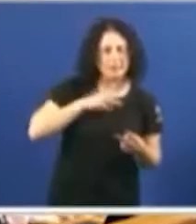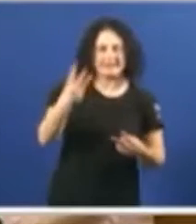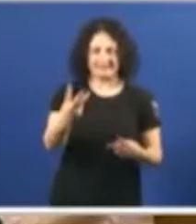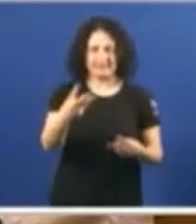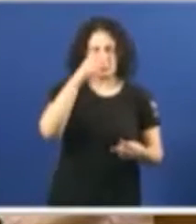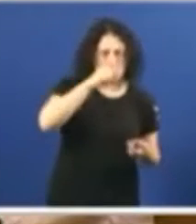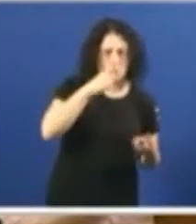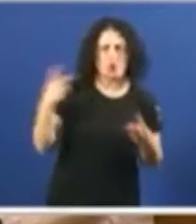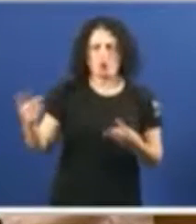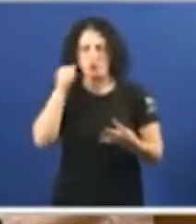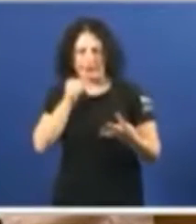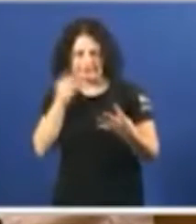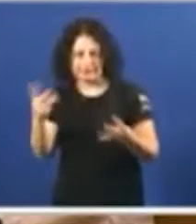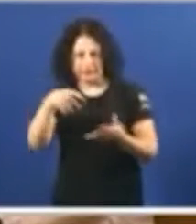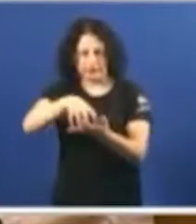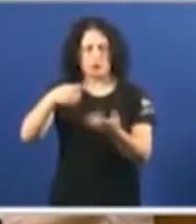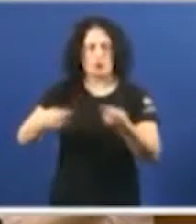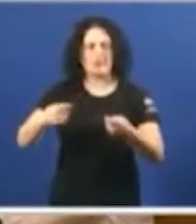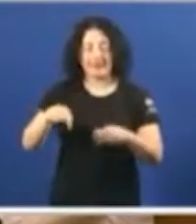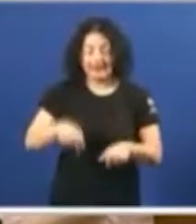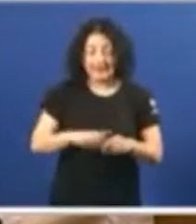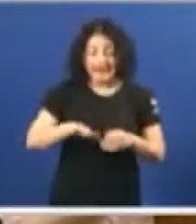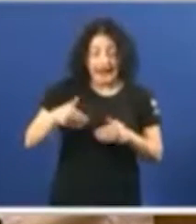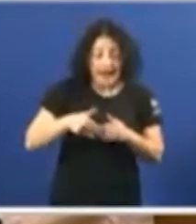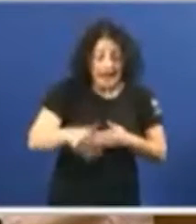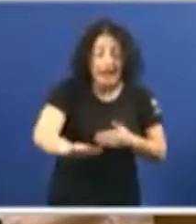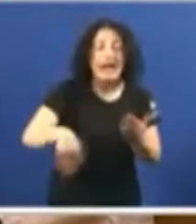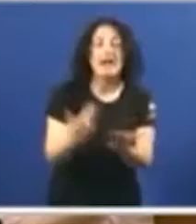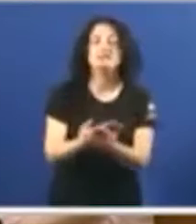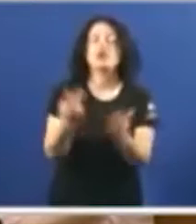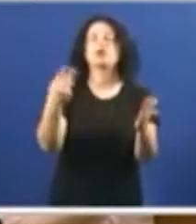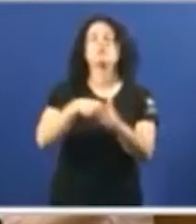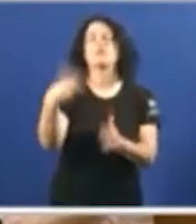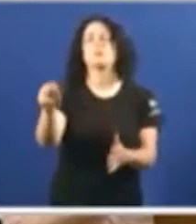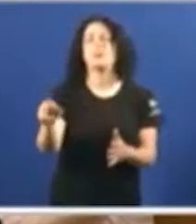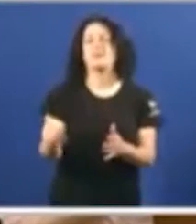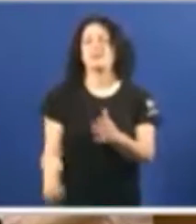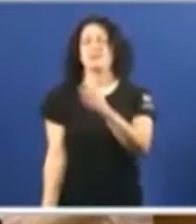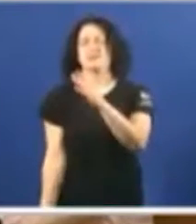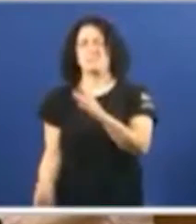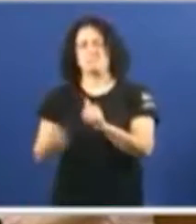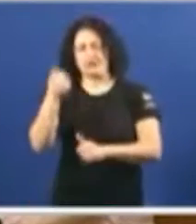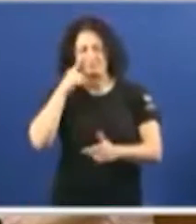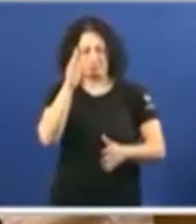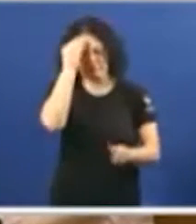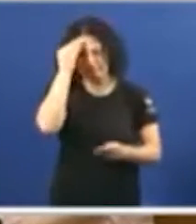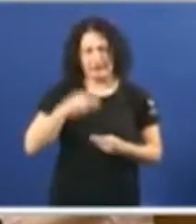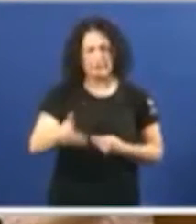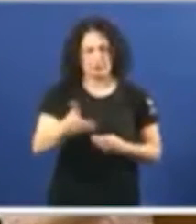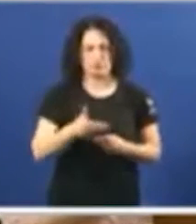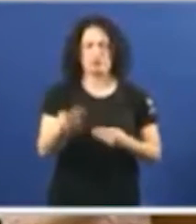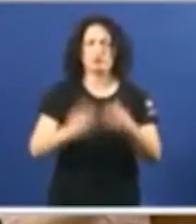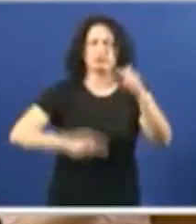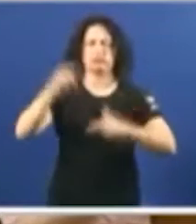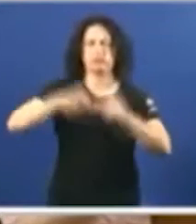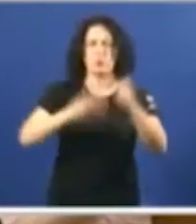e 2 en Ourense. De aquí a 2020 está prevista a construción de outros 400.000 metros cuadrados, o 20%